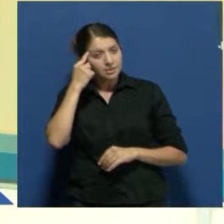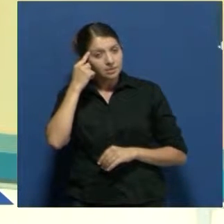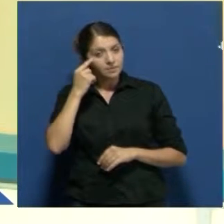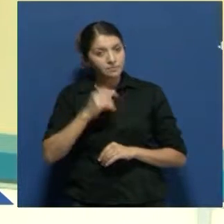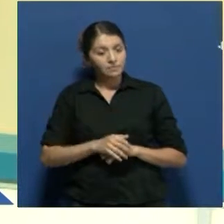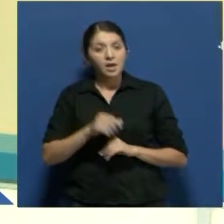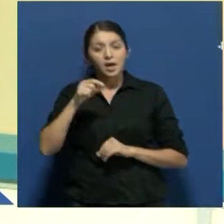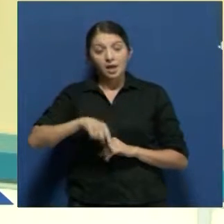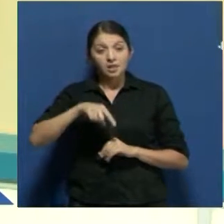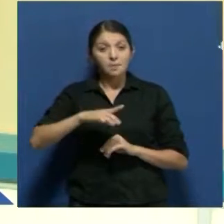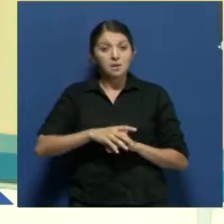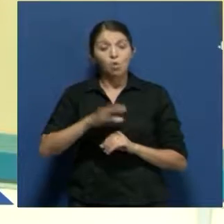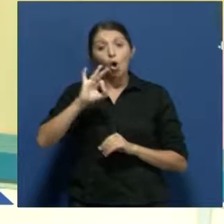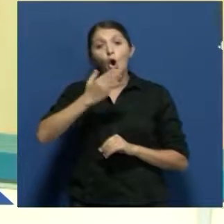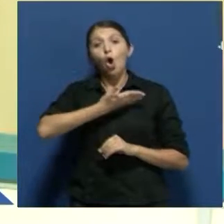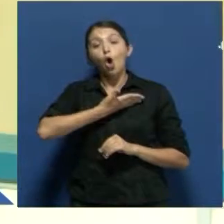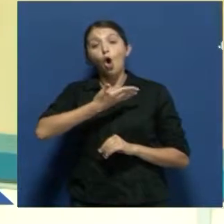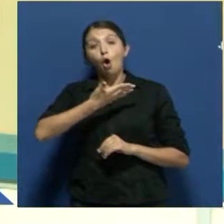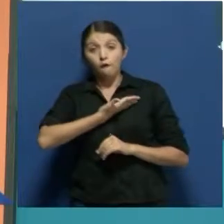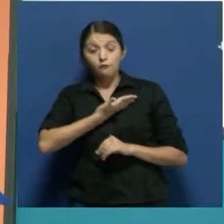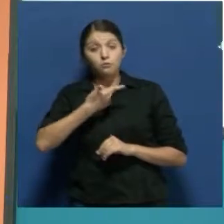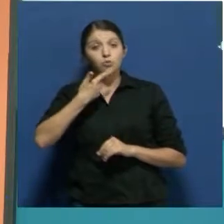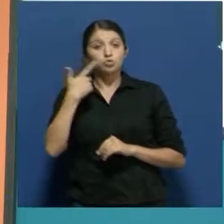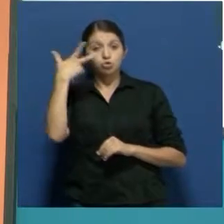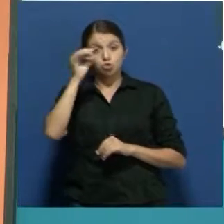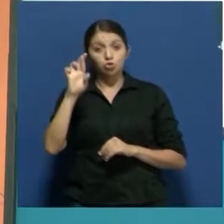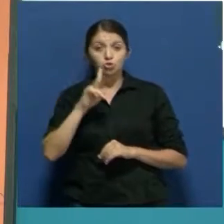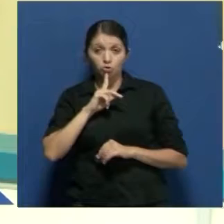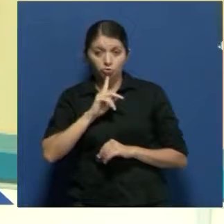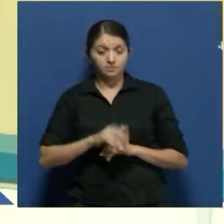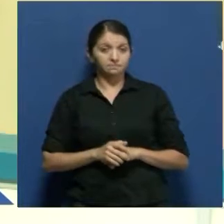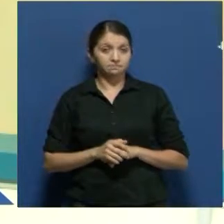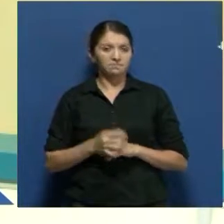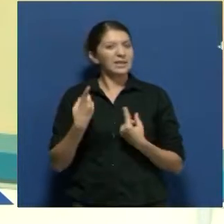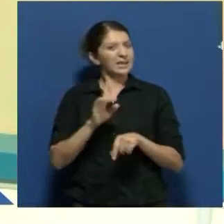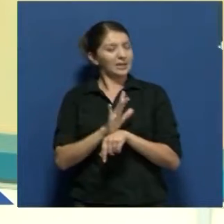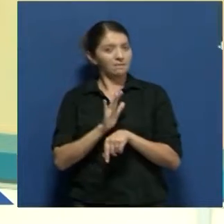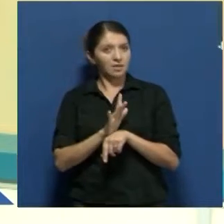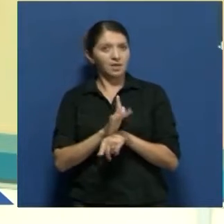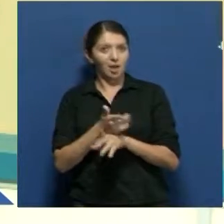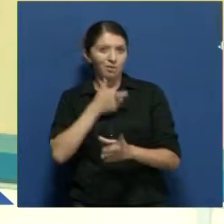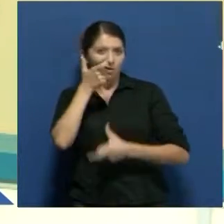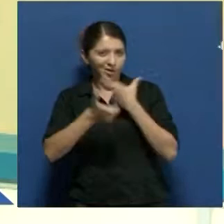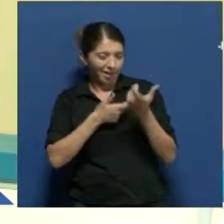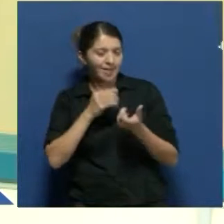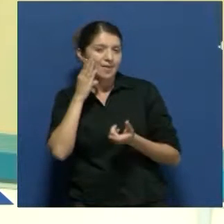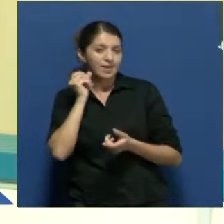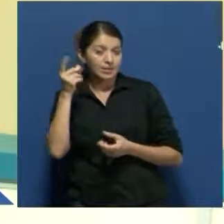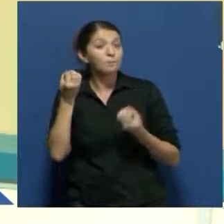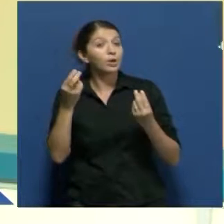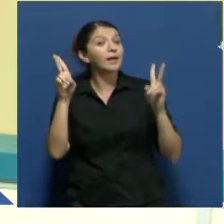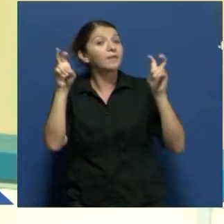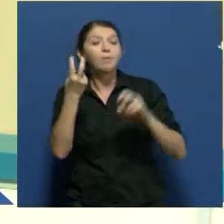edición offshore. Offshore. De APD. Bueno, sirve el término porque en realidad vamos a hablar de